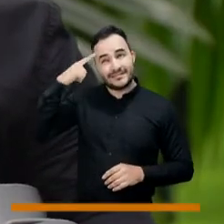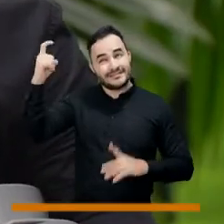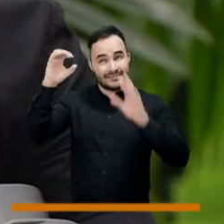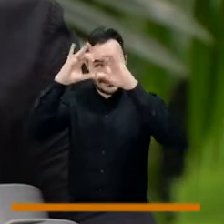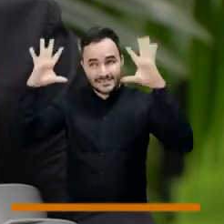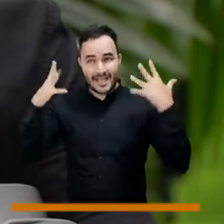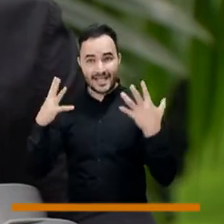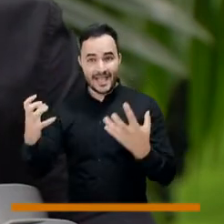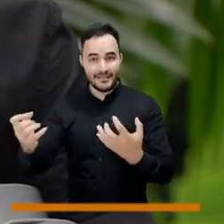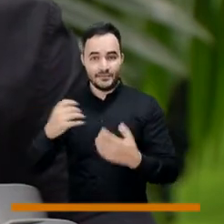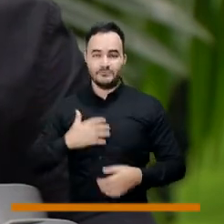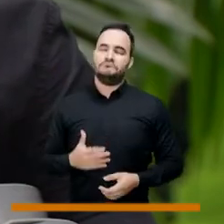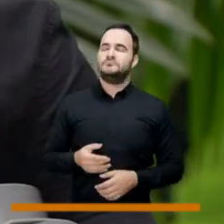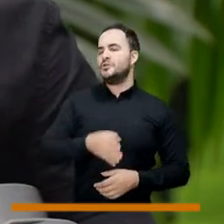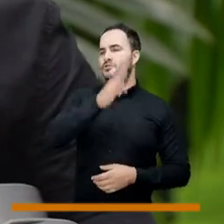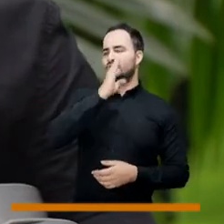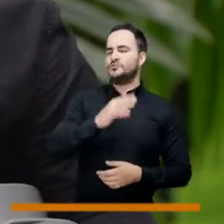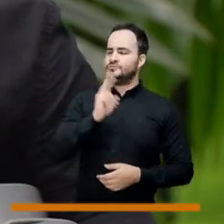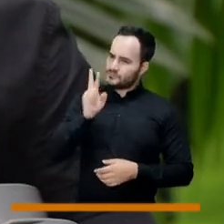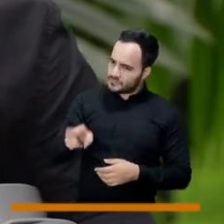y un sueño que él tuvo